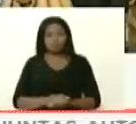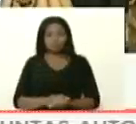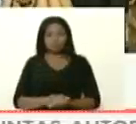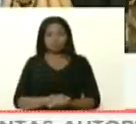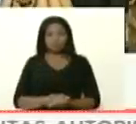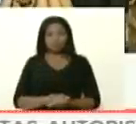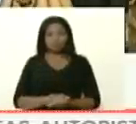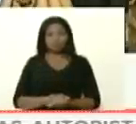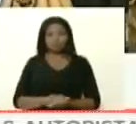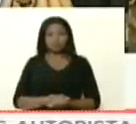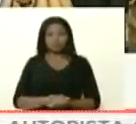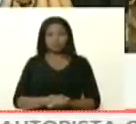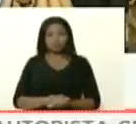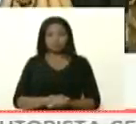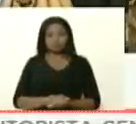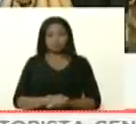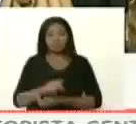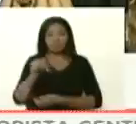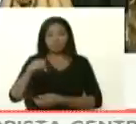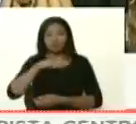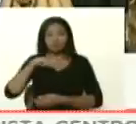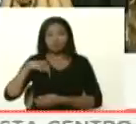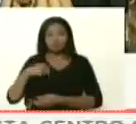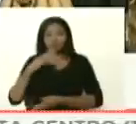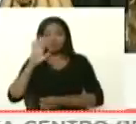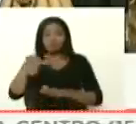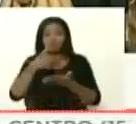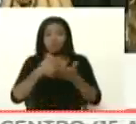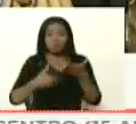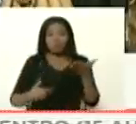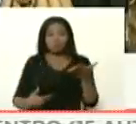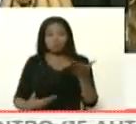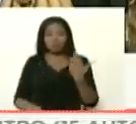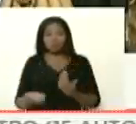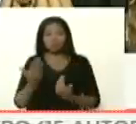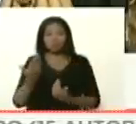Aquí estamos, me están haciendo una propuesta muy importante.